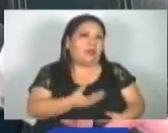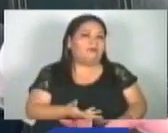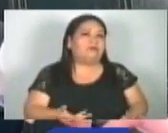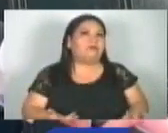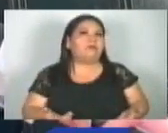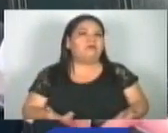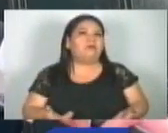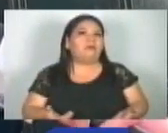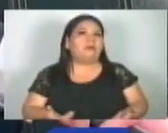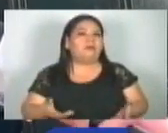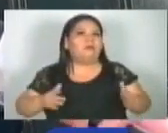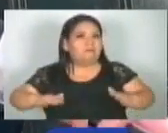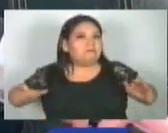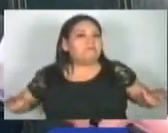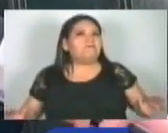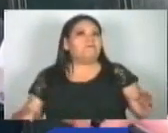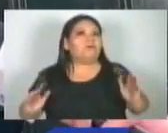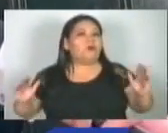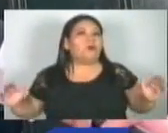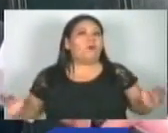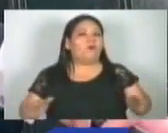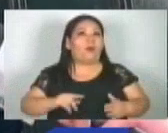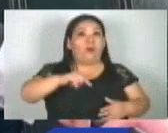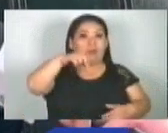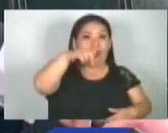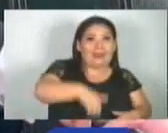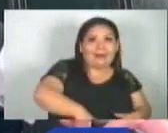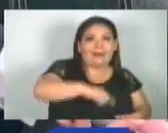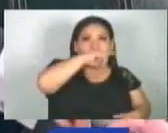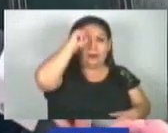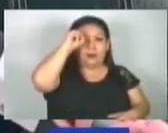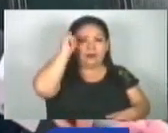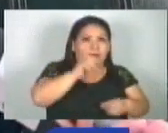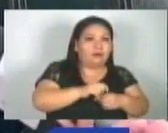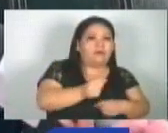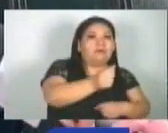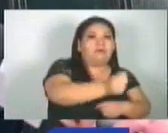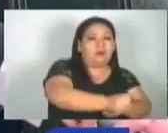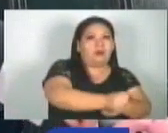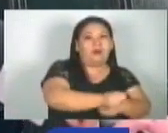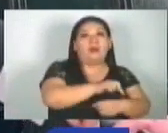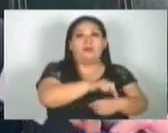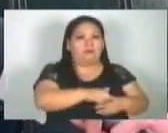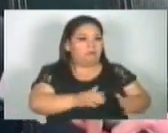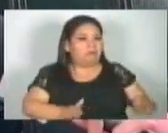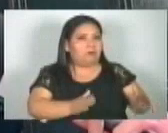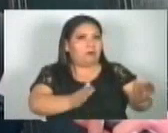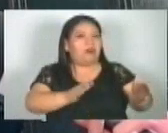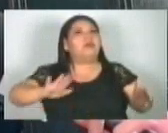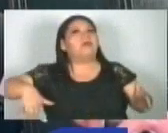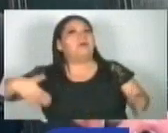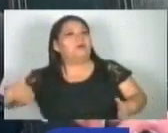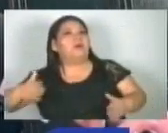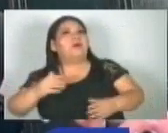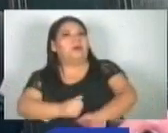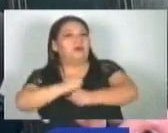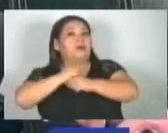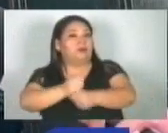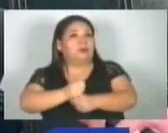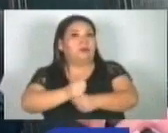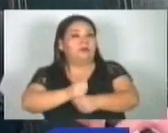es promovamos primero la producción nacional y solo así vamos a poder garantizar